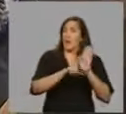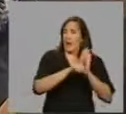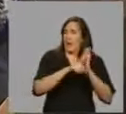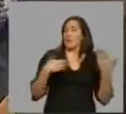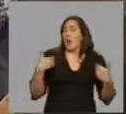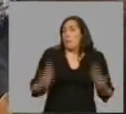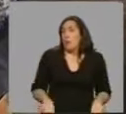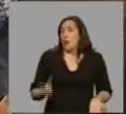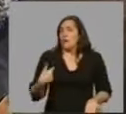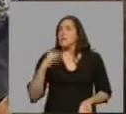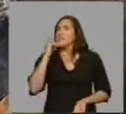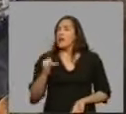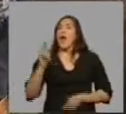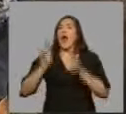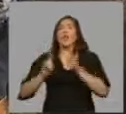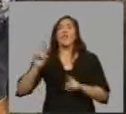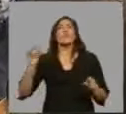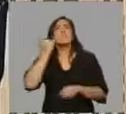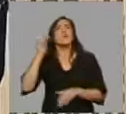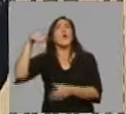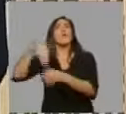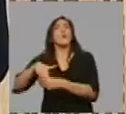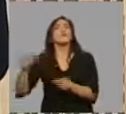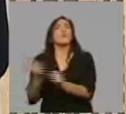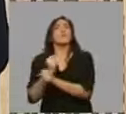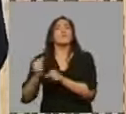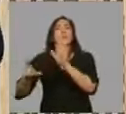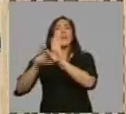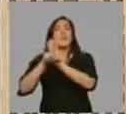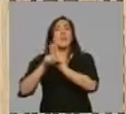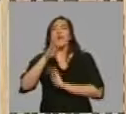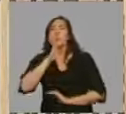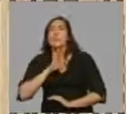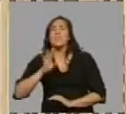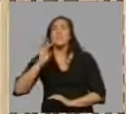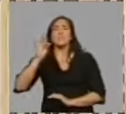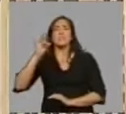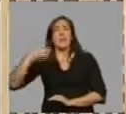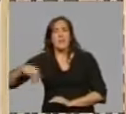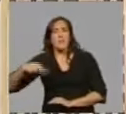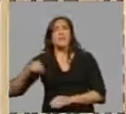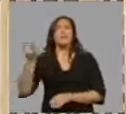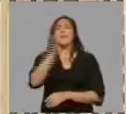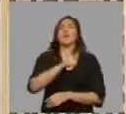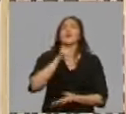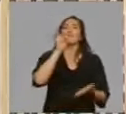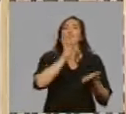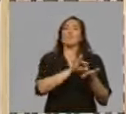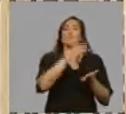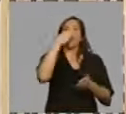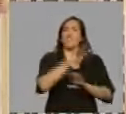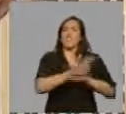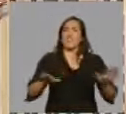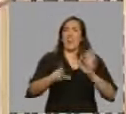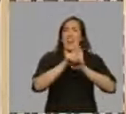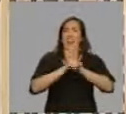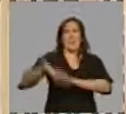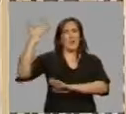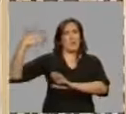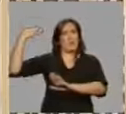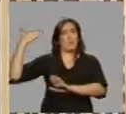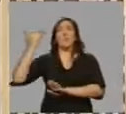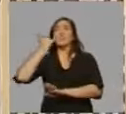y sancionaron las leyes de obediencia debida, y punto final, que permitió que cuando nosotros llegáramos al país, caminaran